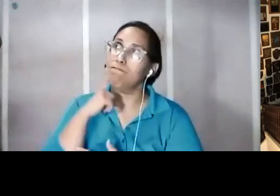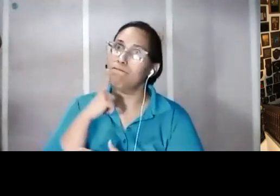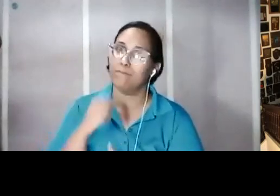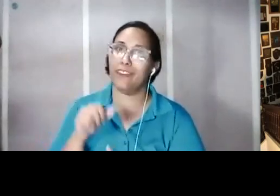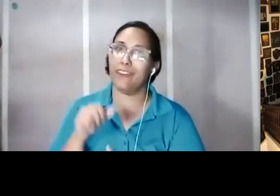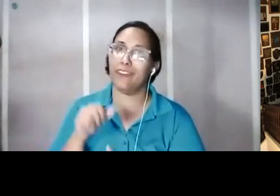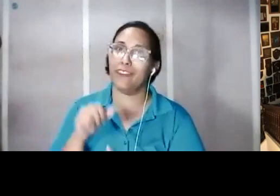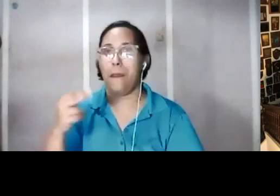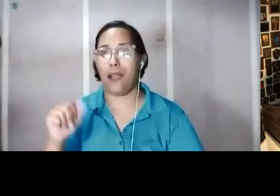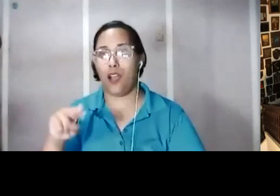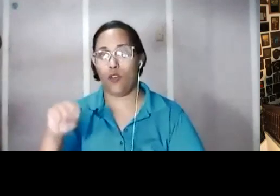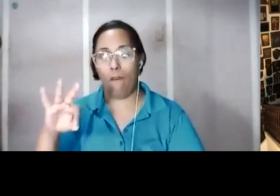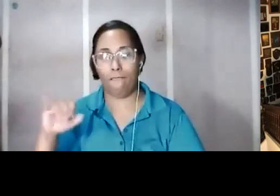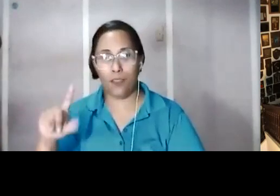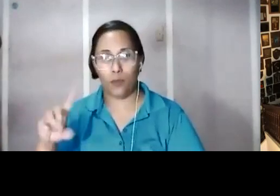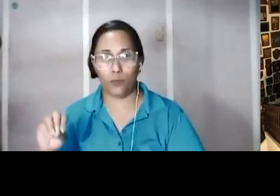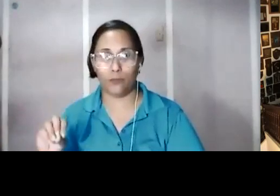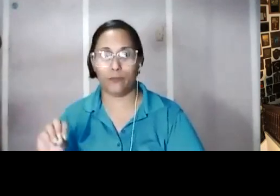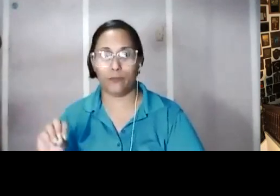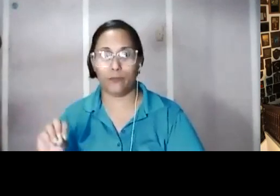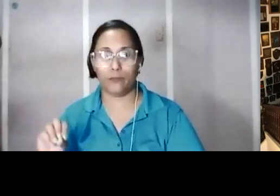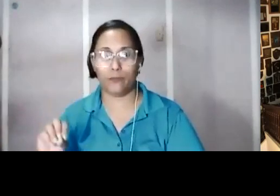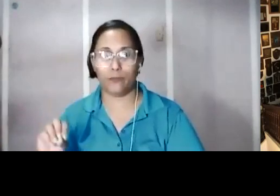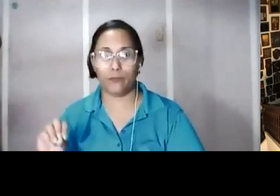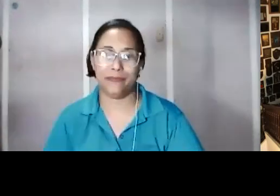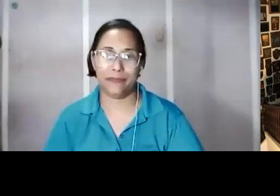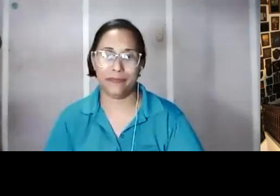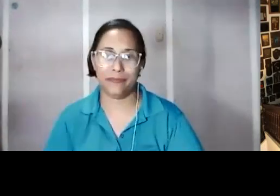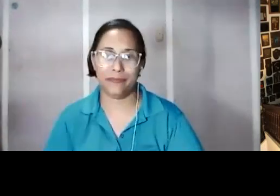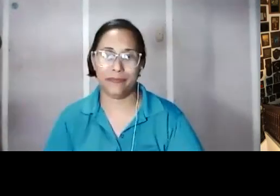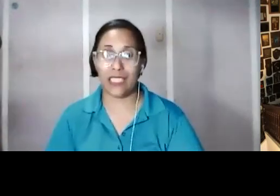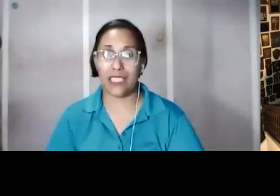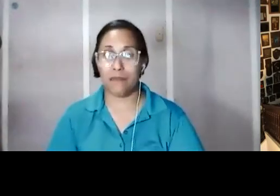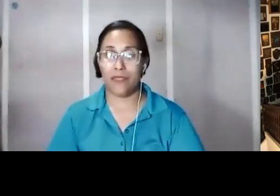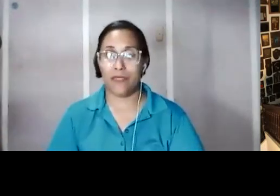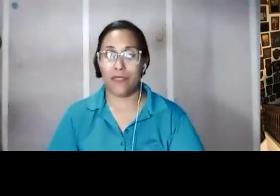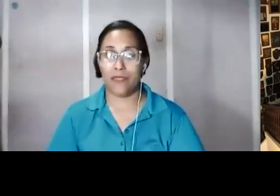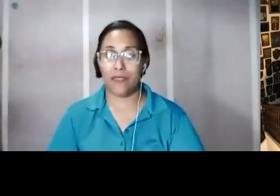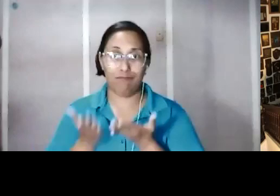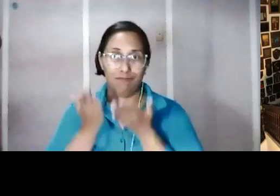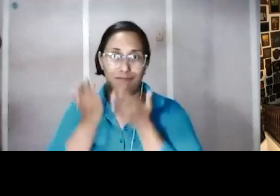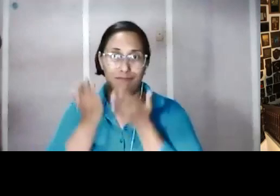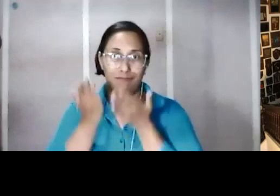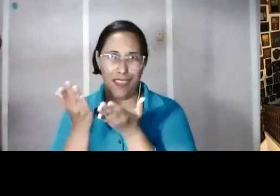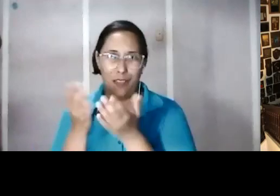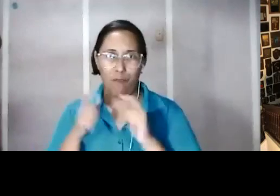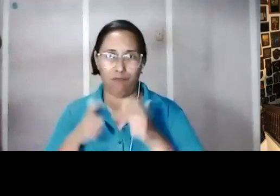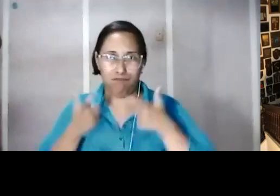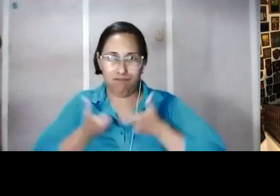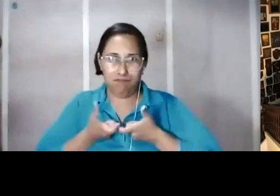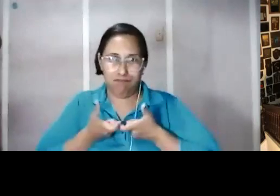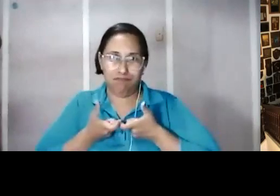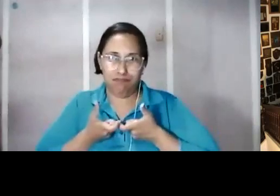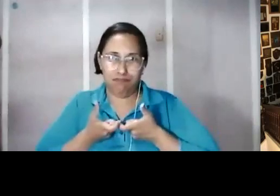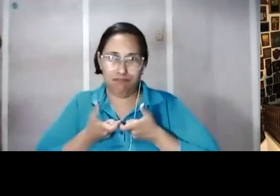hispanófilo Ujú. y, y, y hasta le dieron, creo que la medalla al pueblo